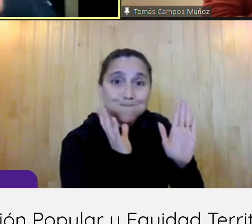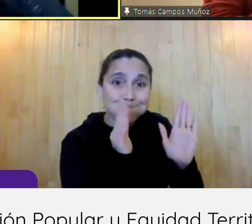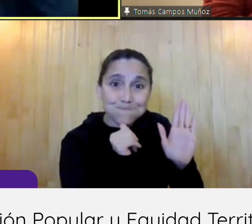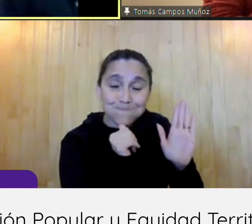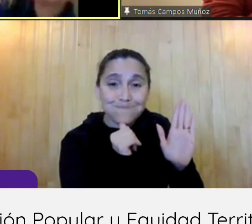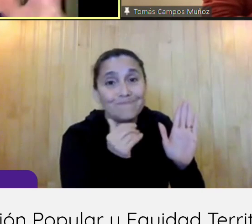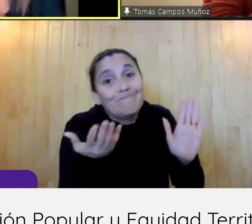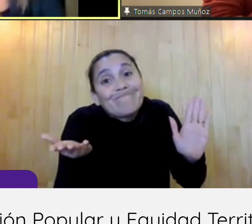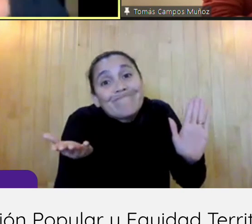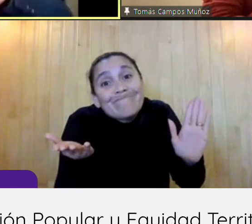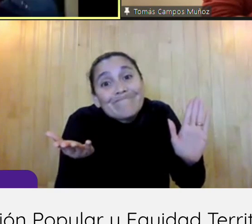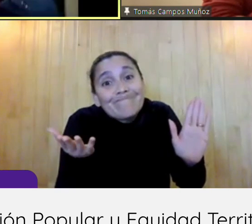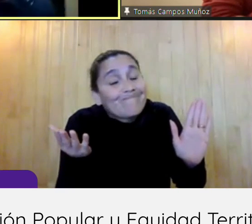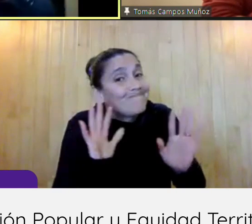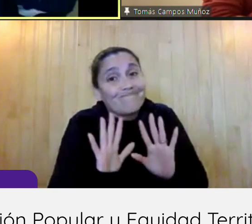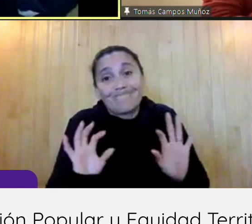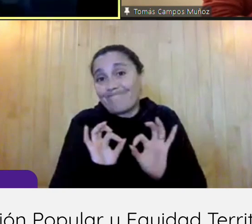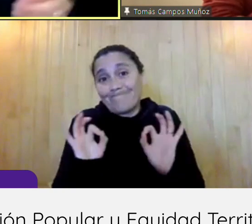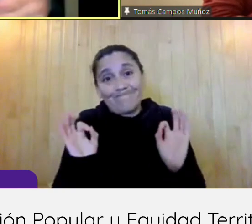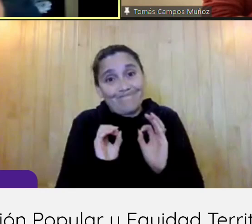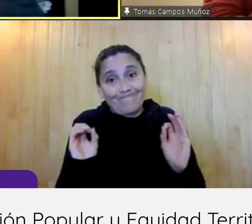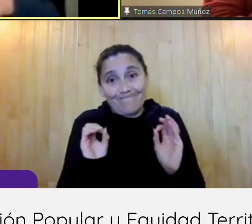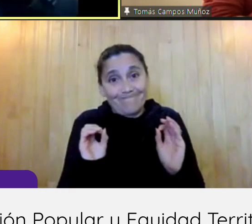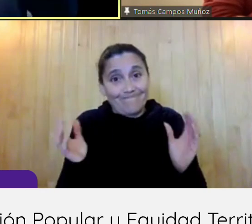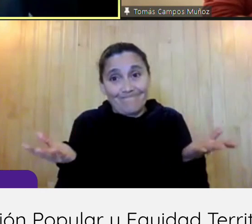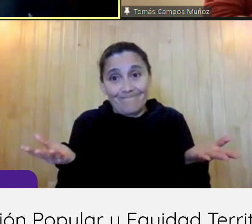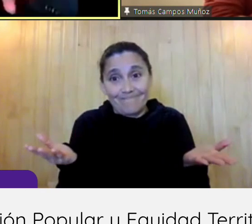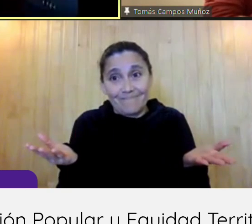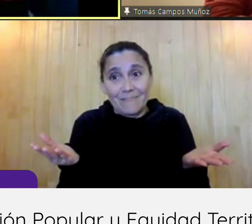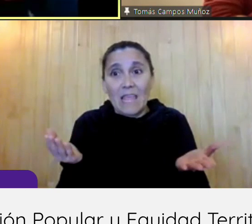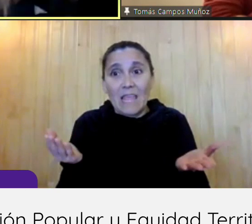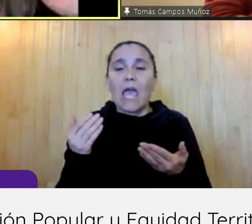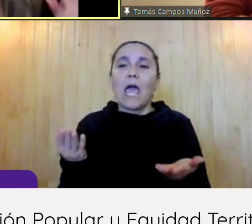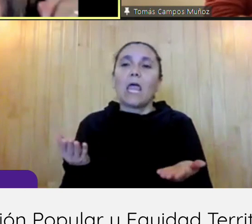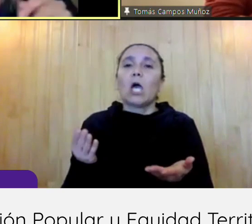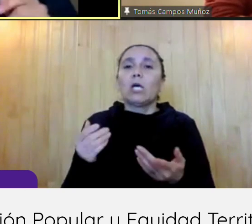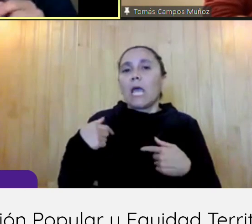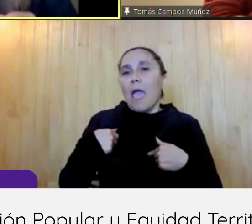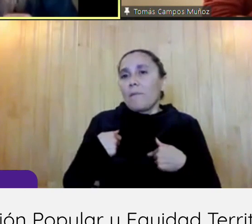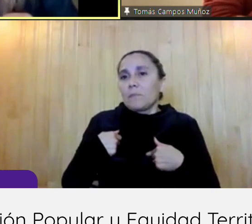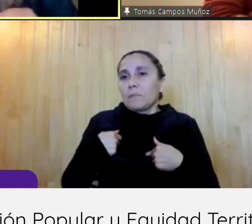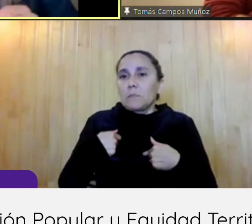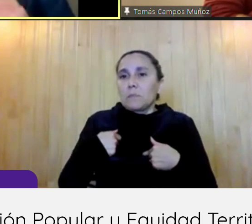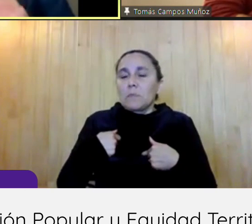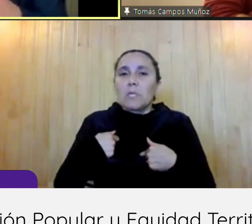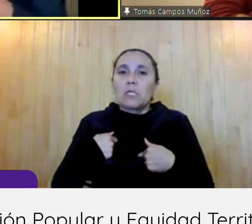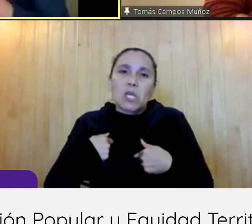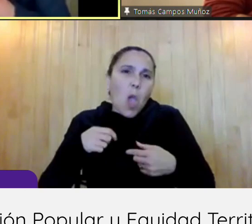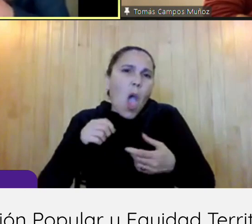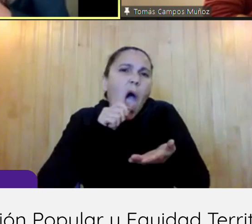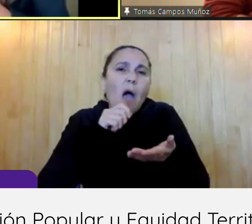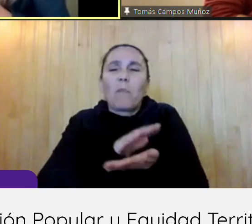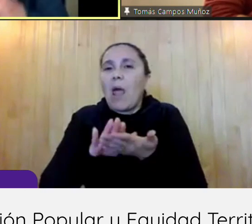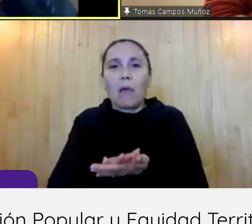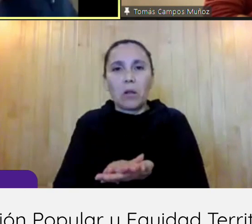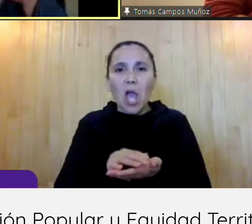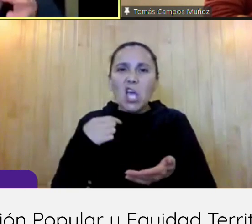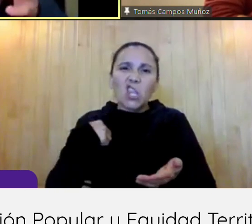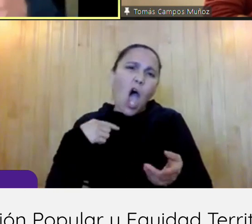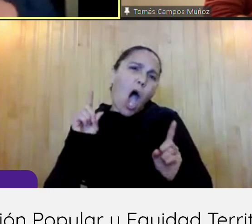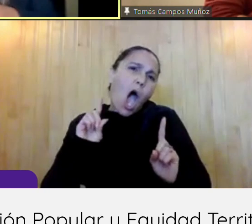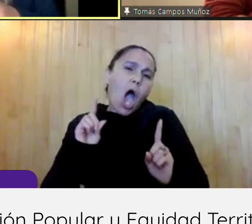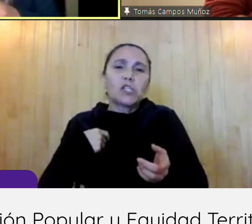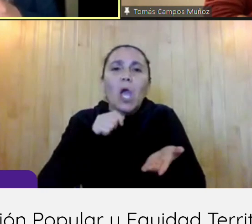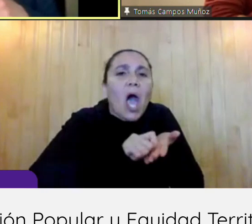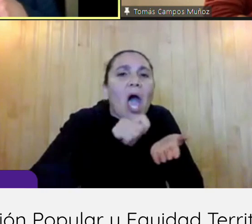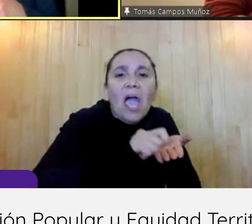analogía, que esto se puede entender así, allá, de otra forma, pero es que yo le escribo en un papelito, igual usted entiende, no. Los